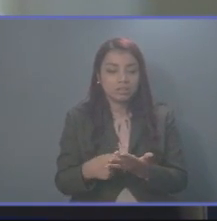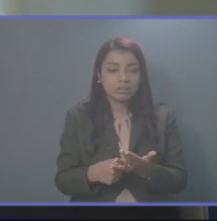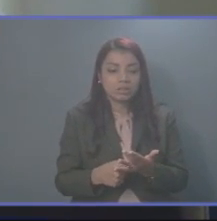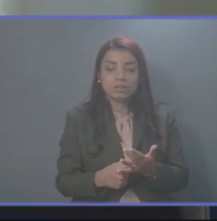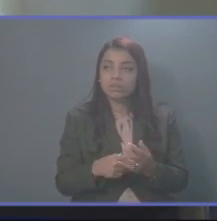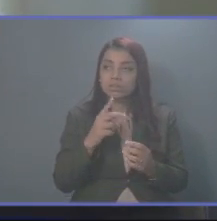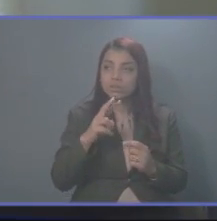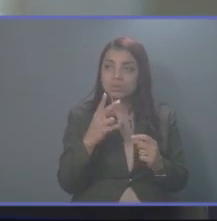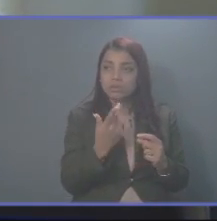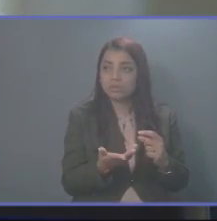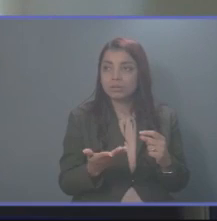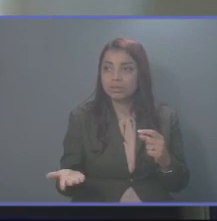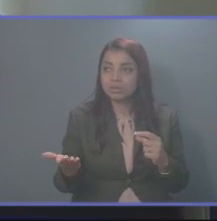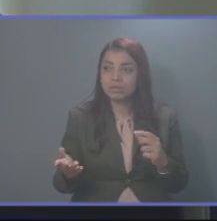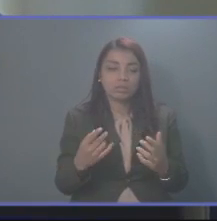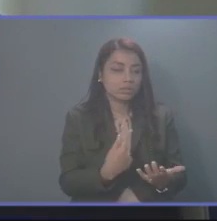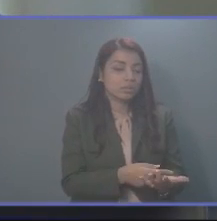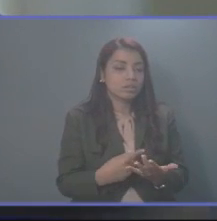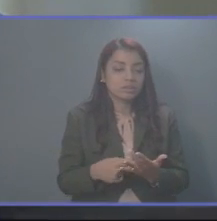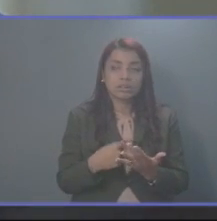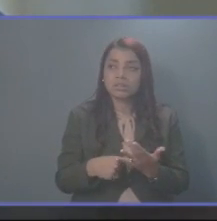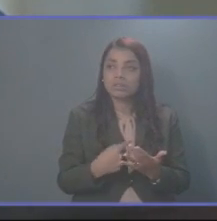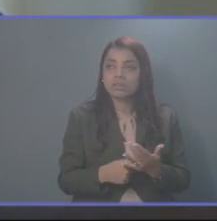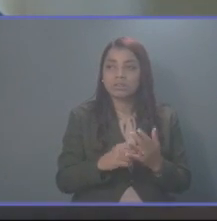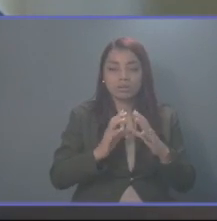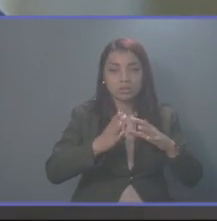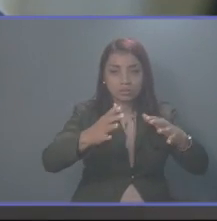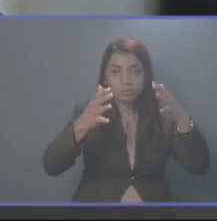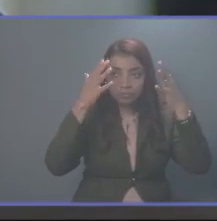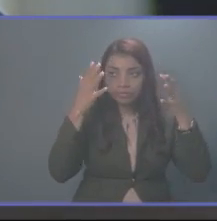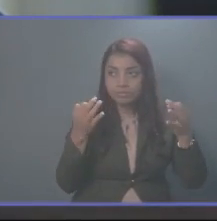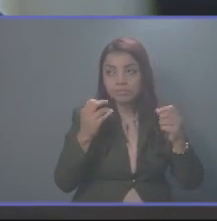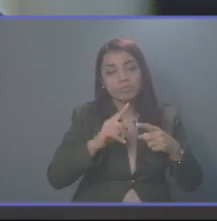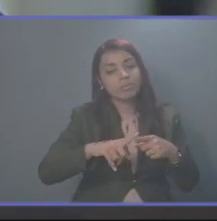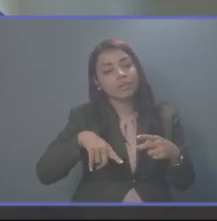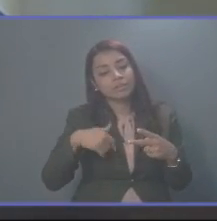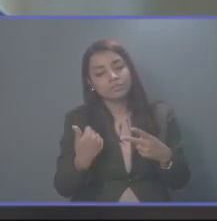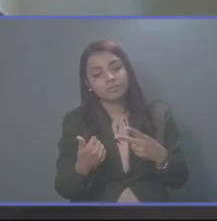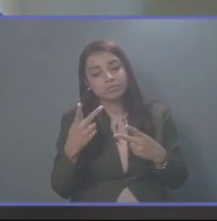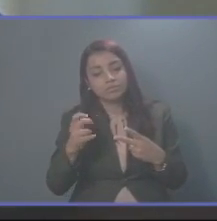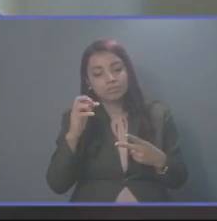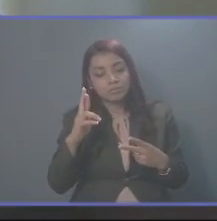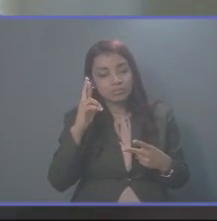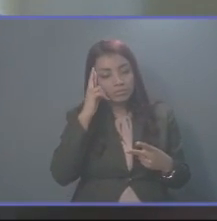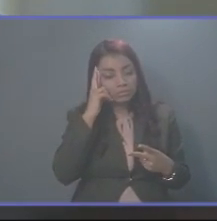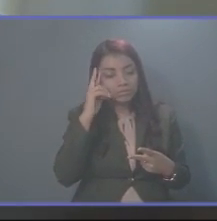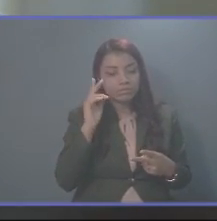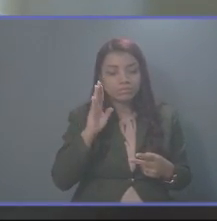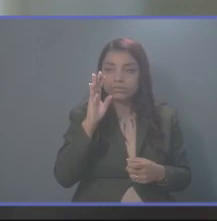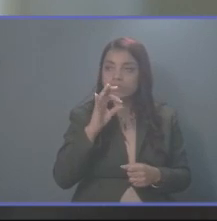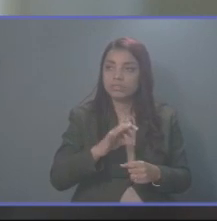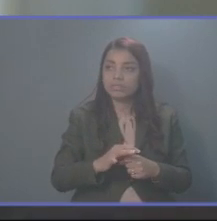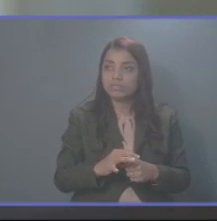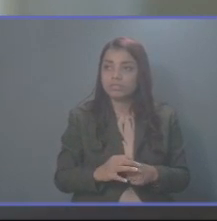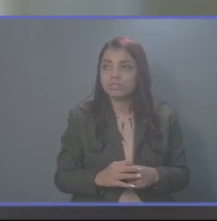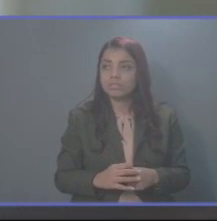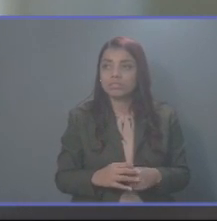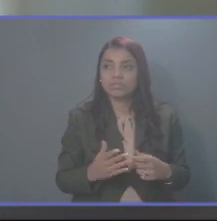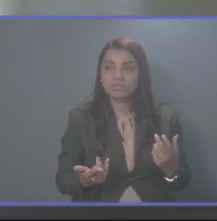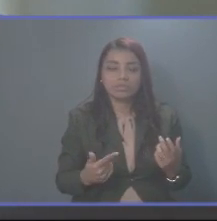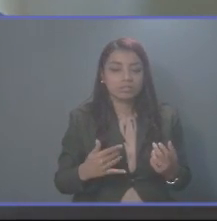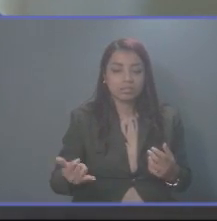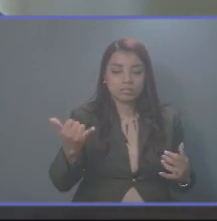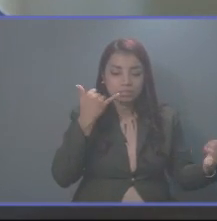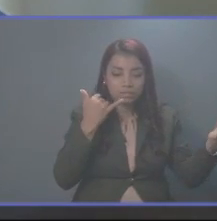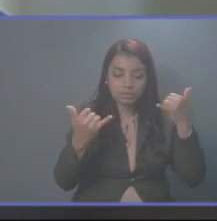son dos cosas diferentes: la discusión del dictamen y otra cosa diferente es el razonamiento del voto. Y usted manifestaba que había recibido